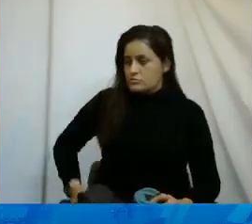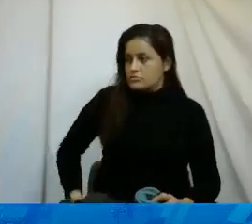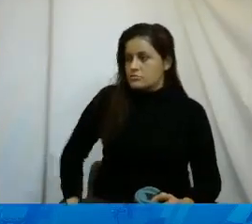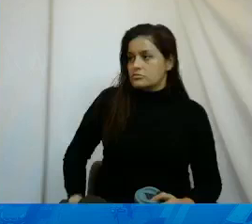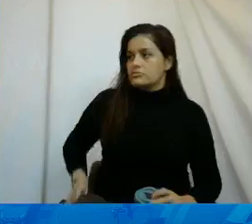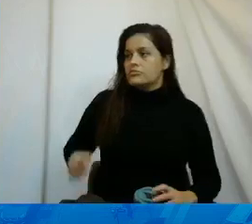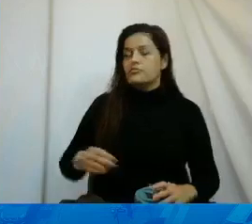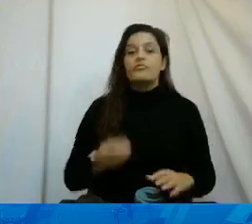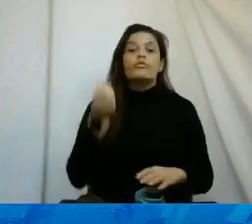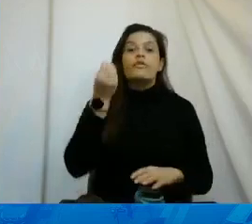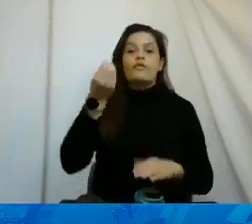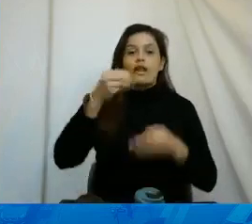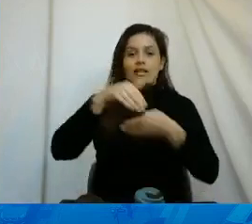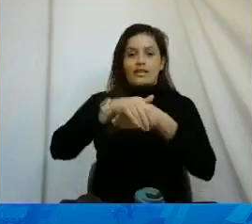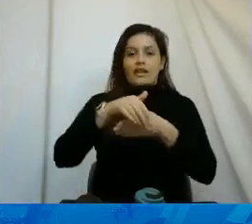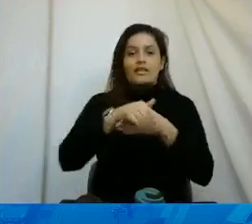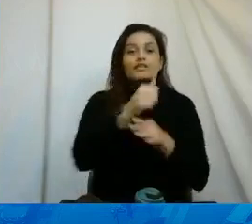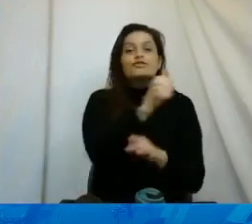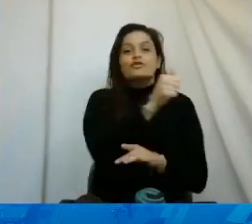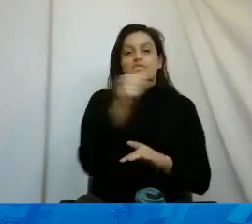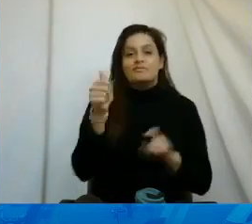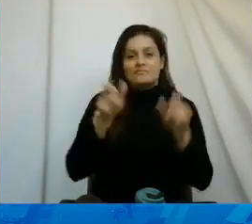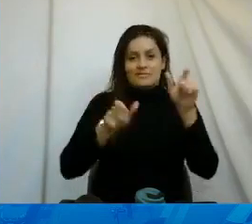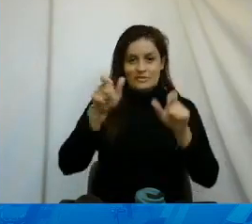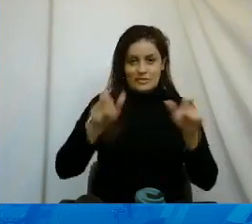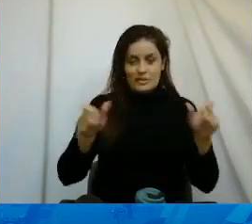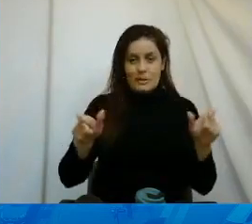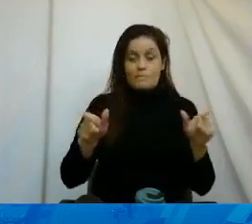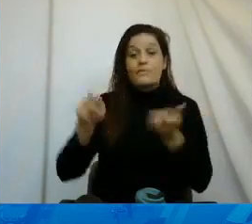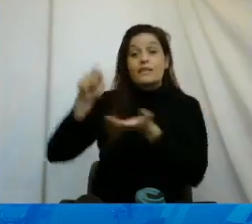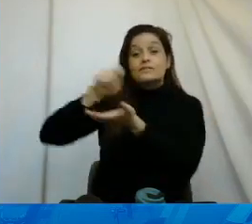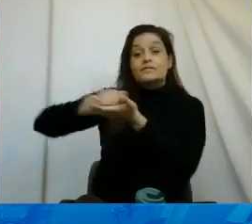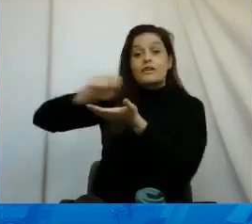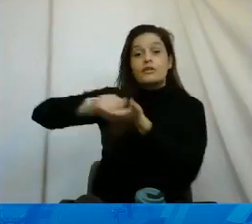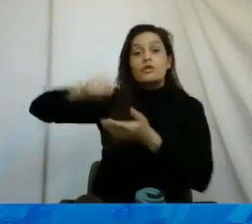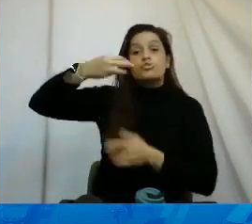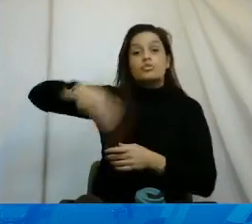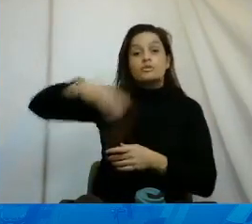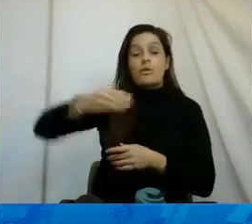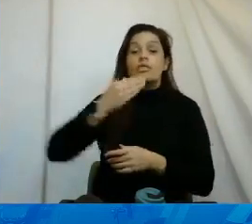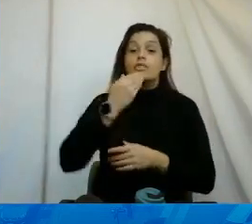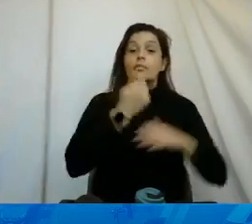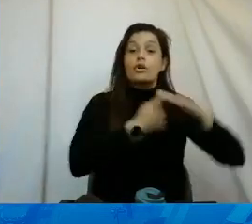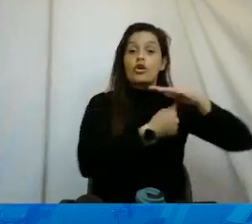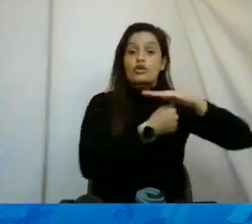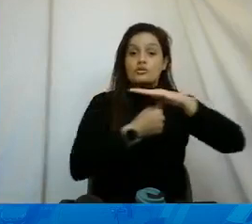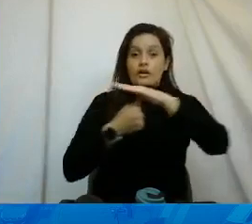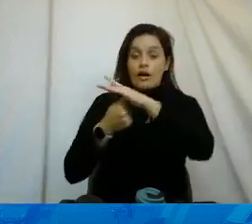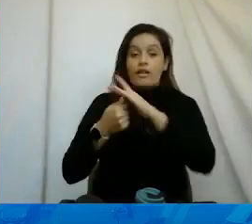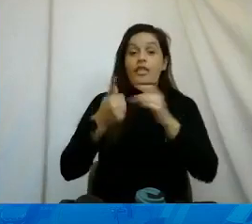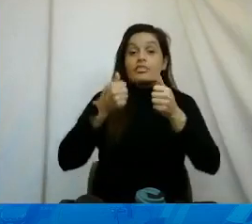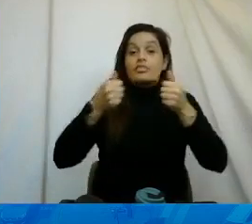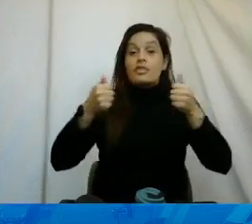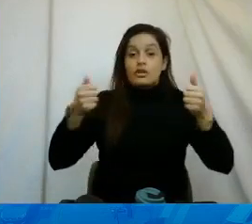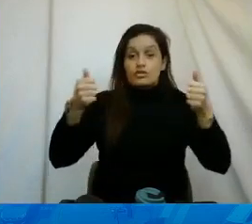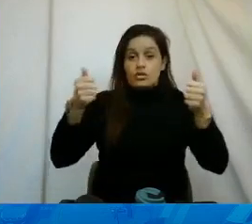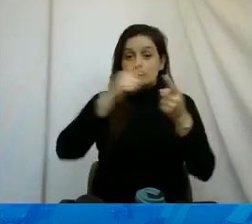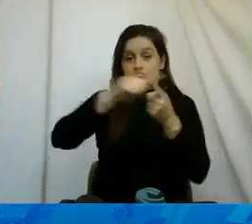Buenas tardes a todas y todos, secretario municipal, concejales, directoras,